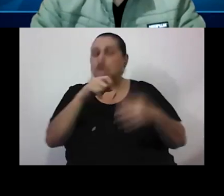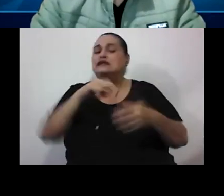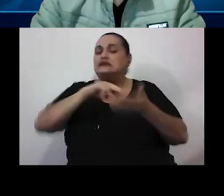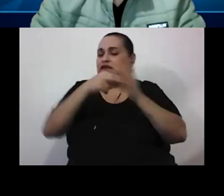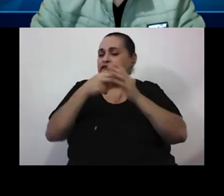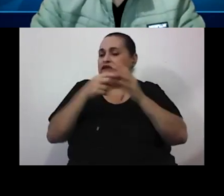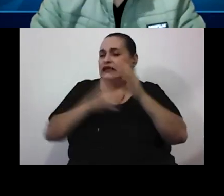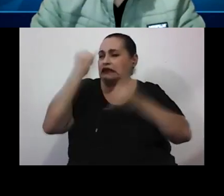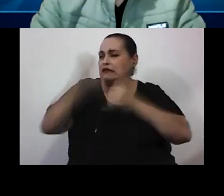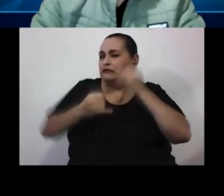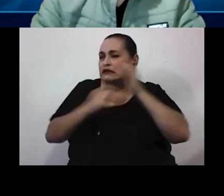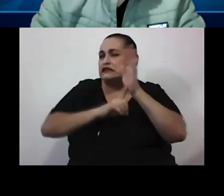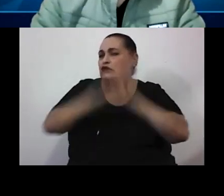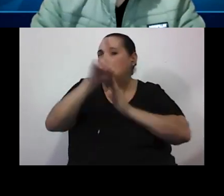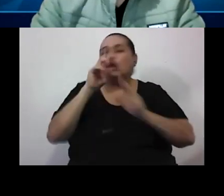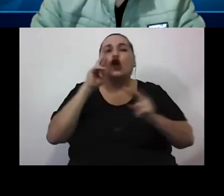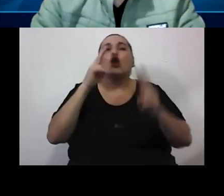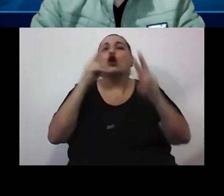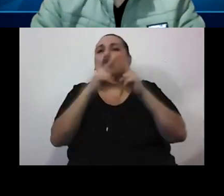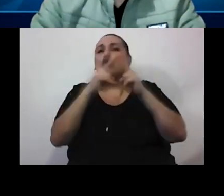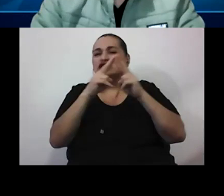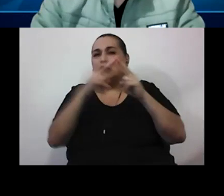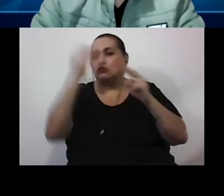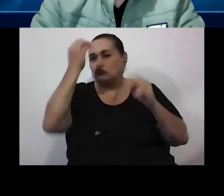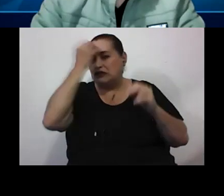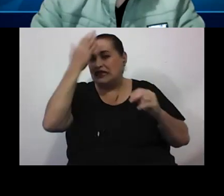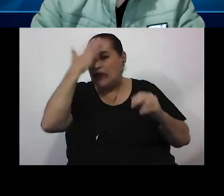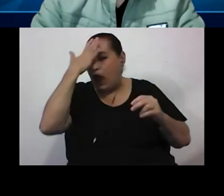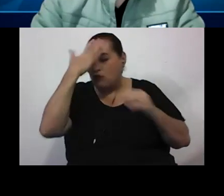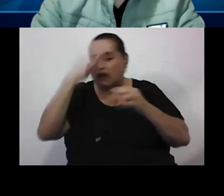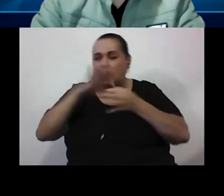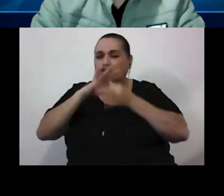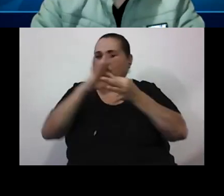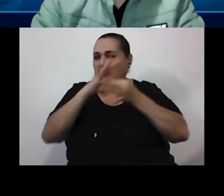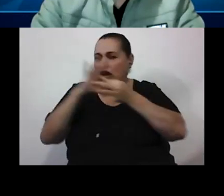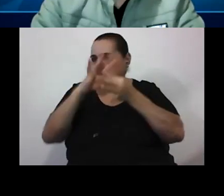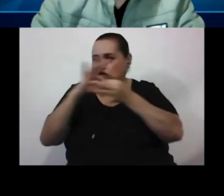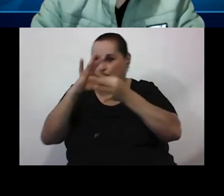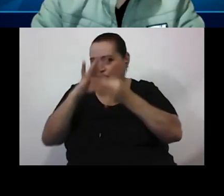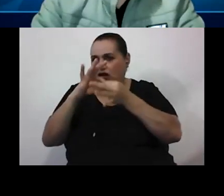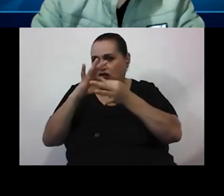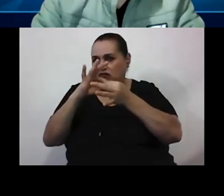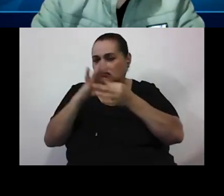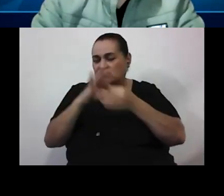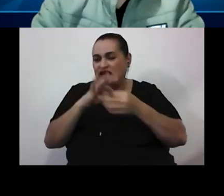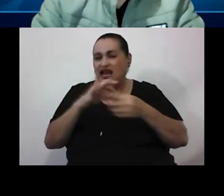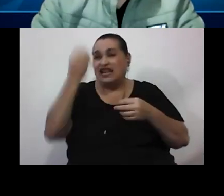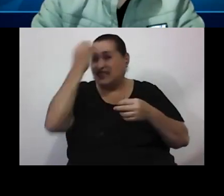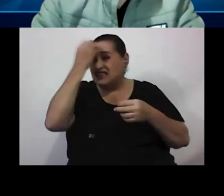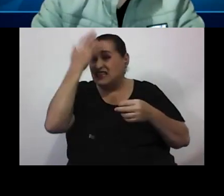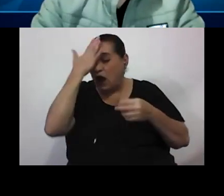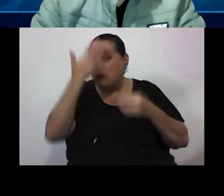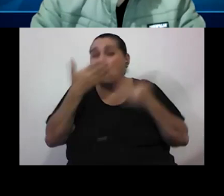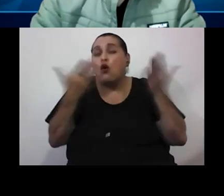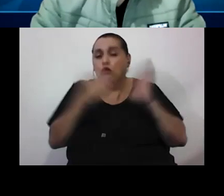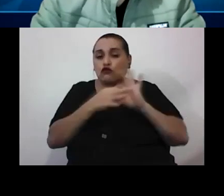desarrollando lo que nosotros conocemos como trauma relacional. Un trauma debido a las relaciones, a la manera en cómo las relaciones se